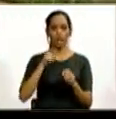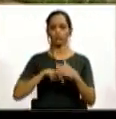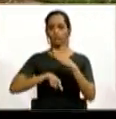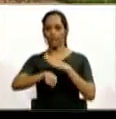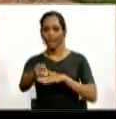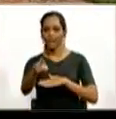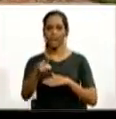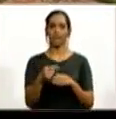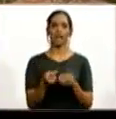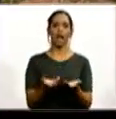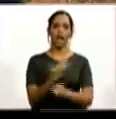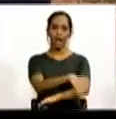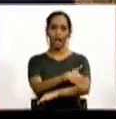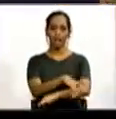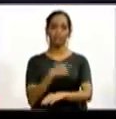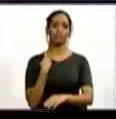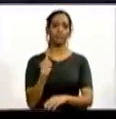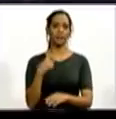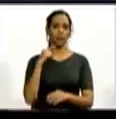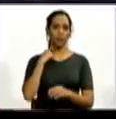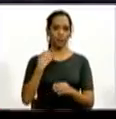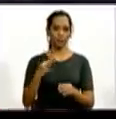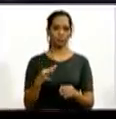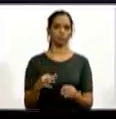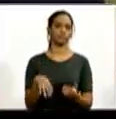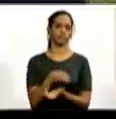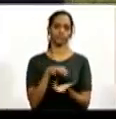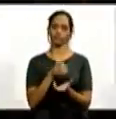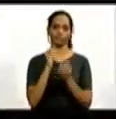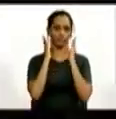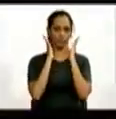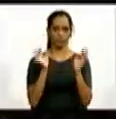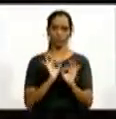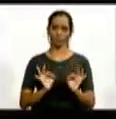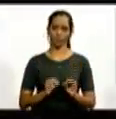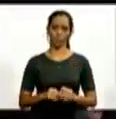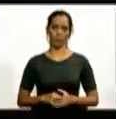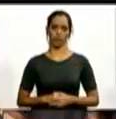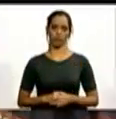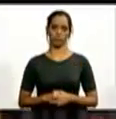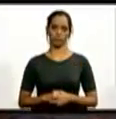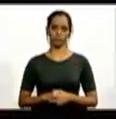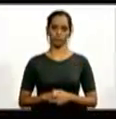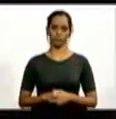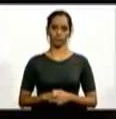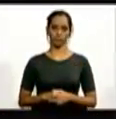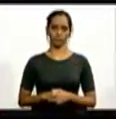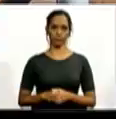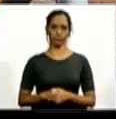principal de Guatire, y vemos que esta problemática no se le ha dado ninguna solución.